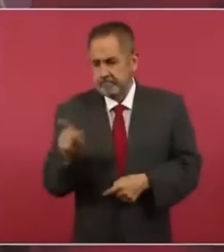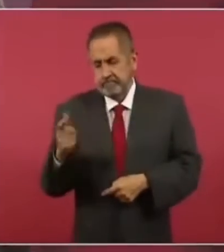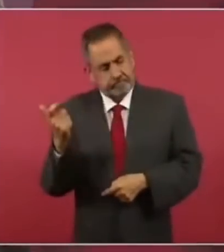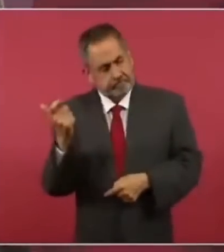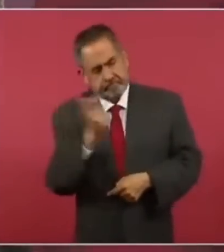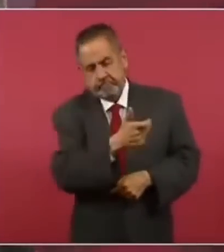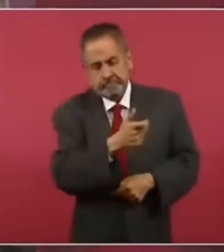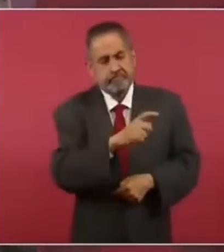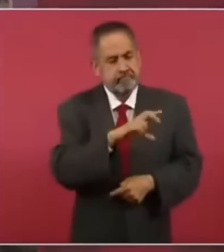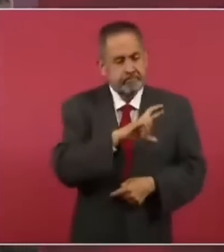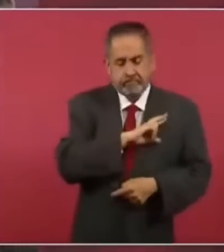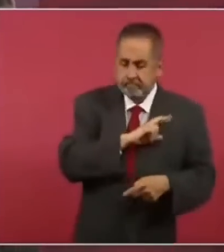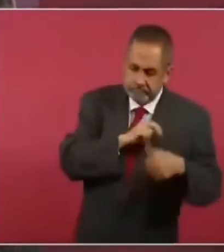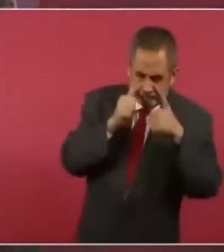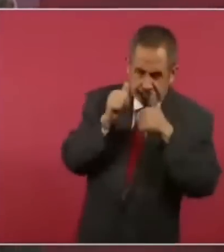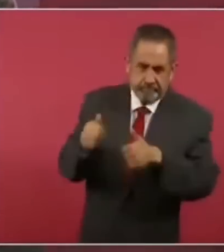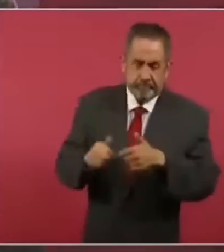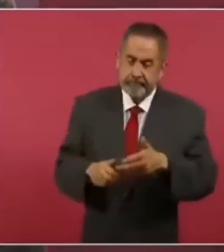pagar